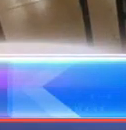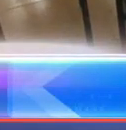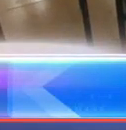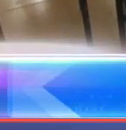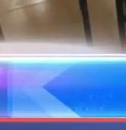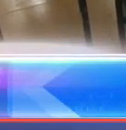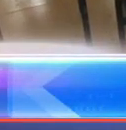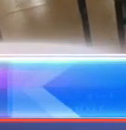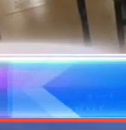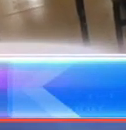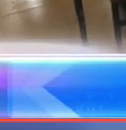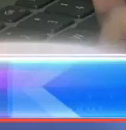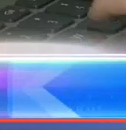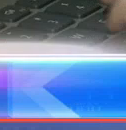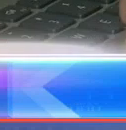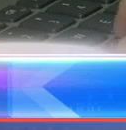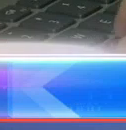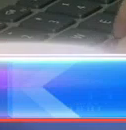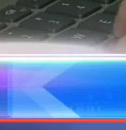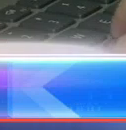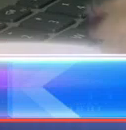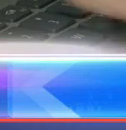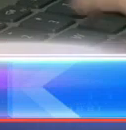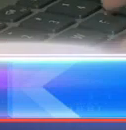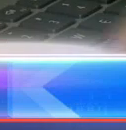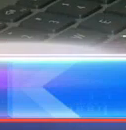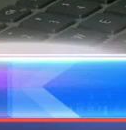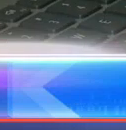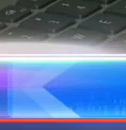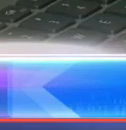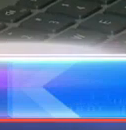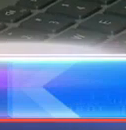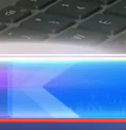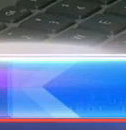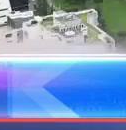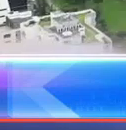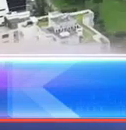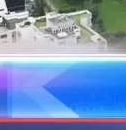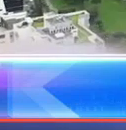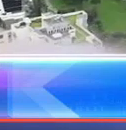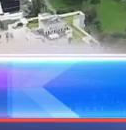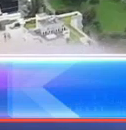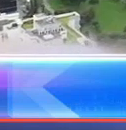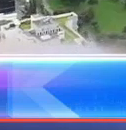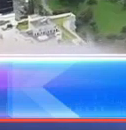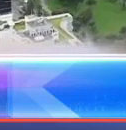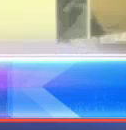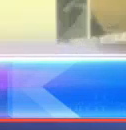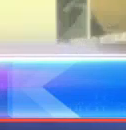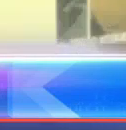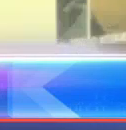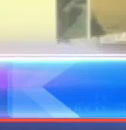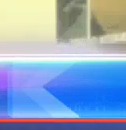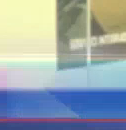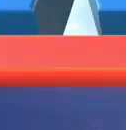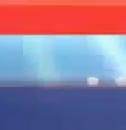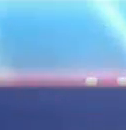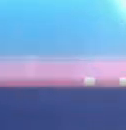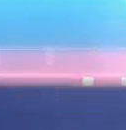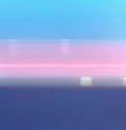sigan suspendidas y se mantenga el teletrabajo una vez que termine el estado de excepción.